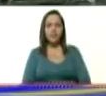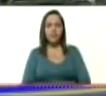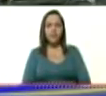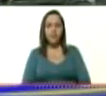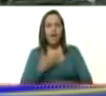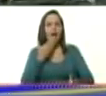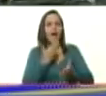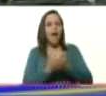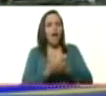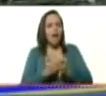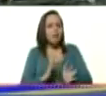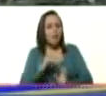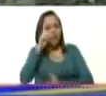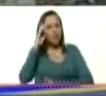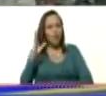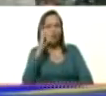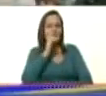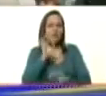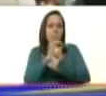Afortunadamente no hubo heridos,